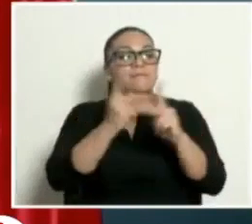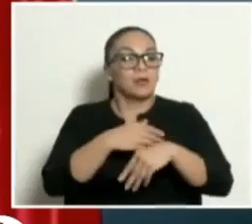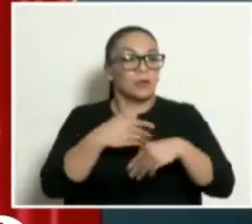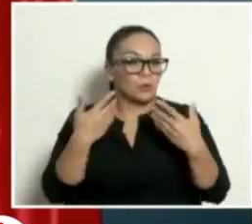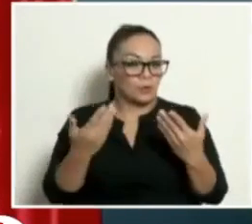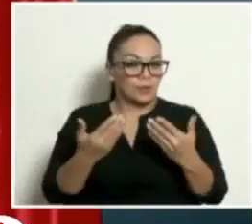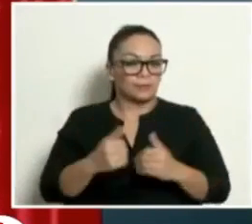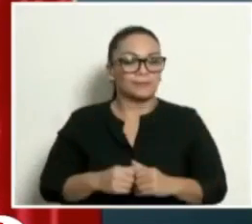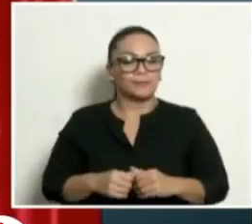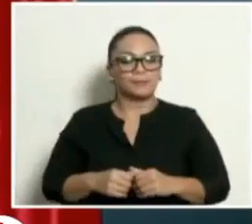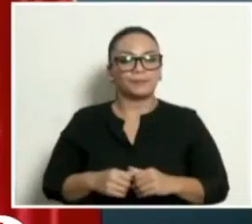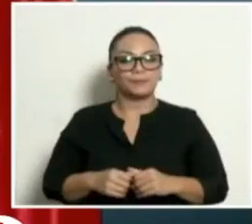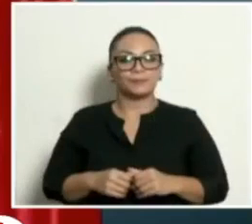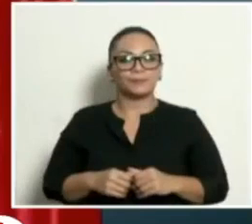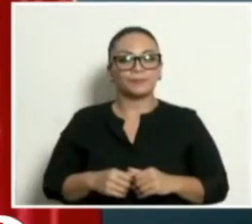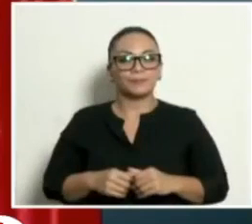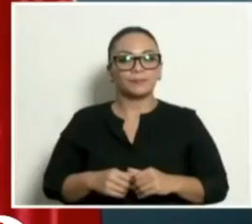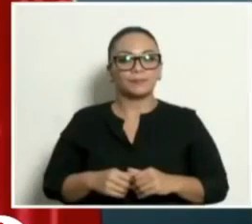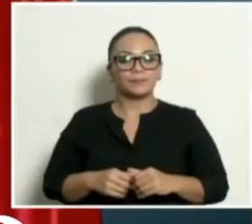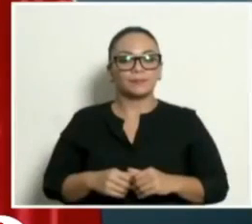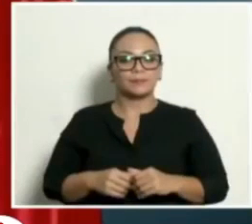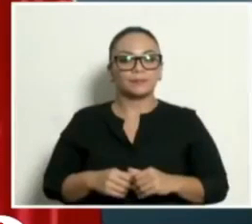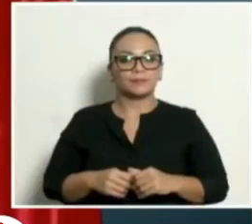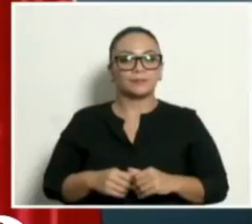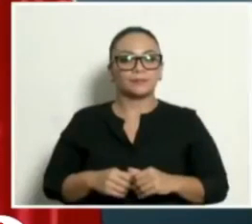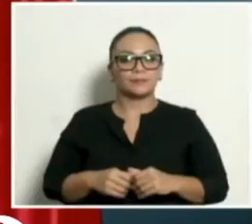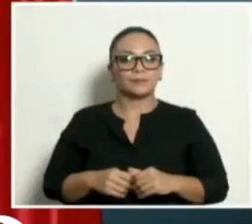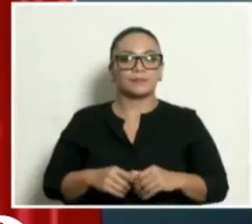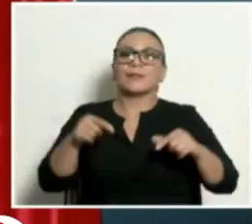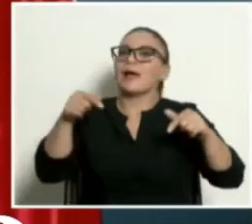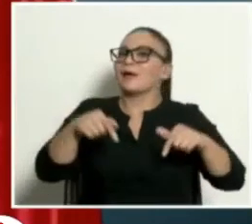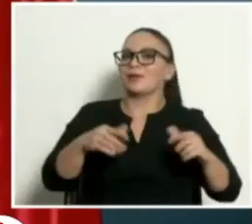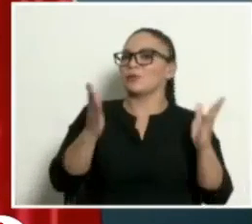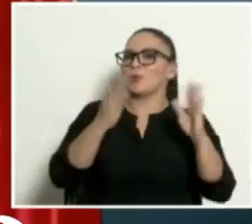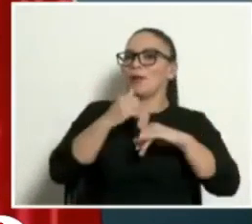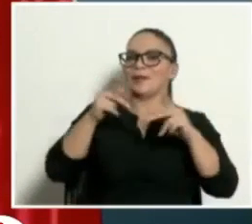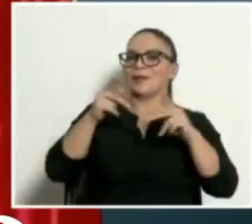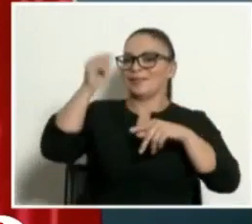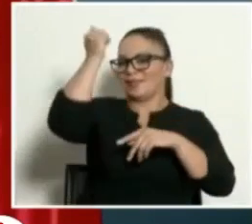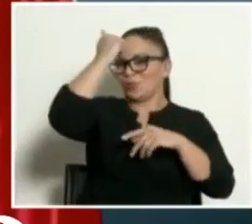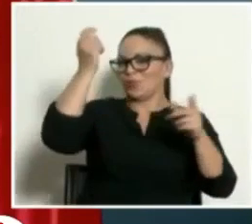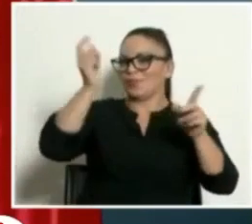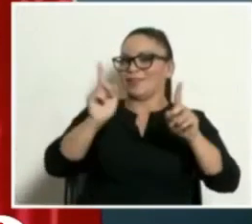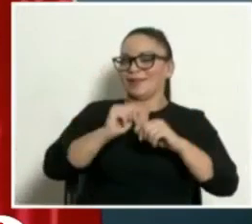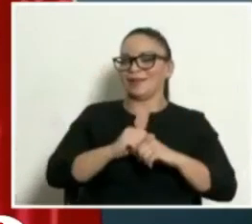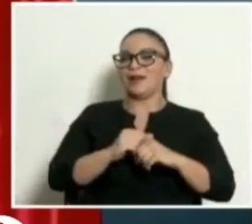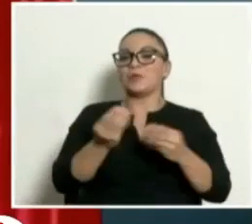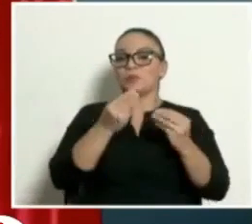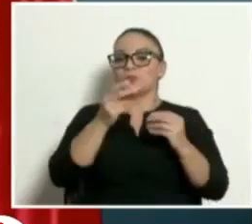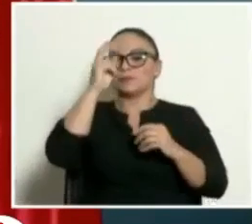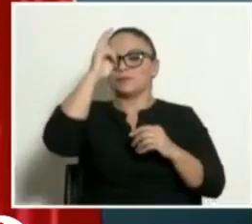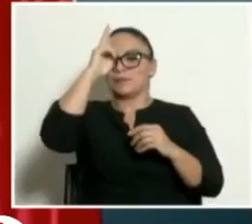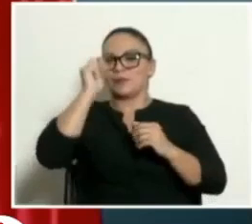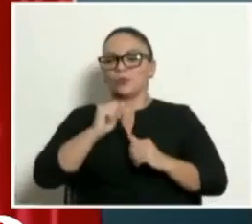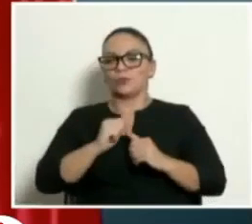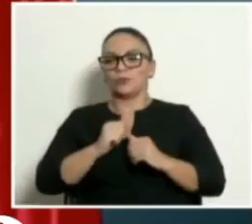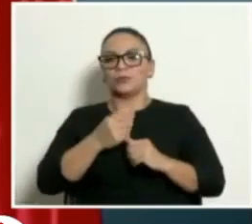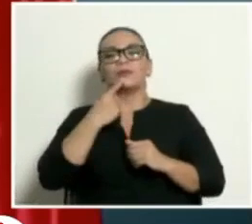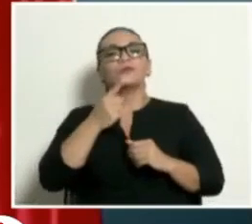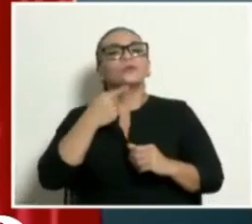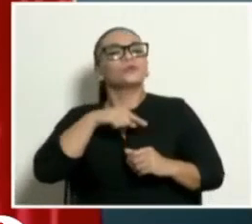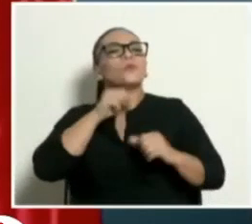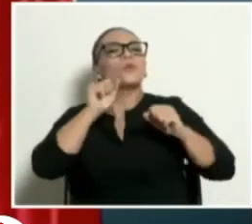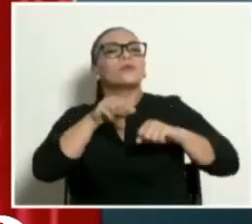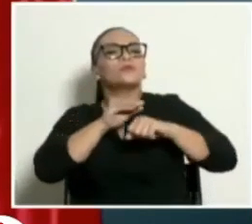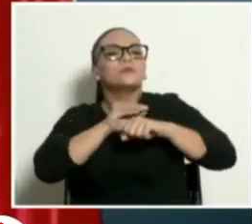que aquí lo que menos falta son tontos. Muchos se pusieron muy vivos y dijimos, podemos